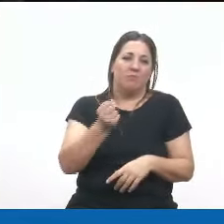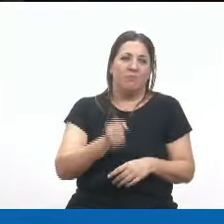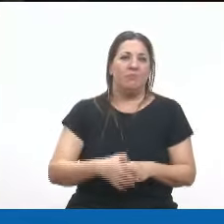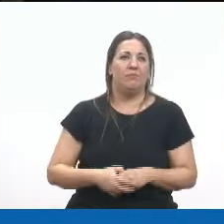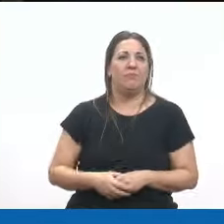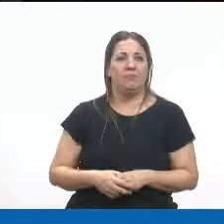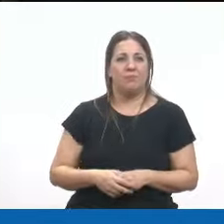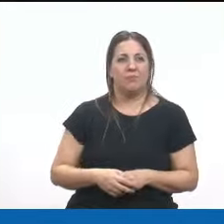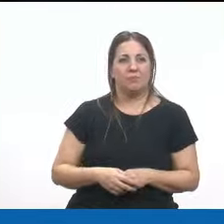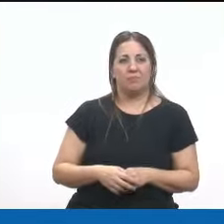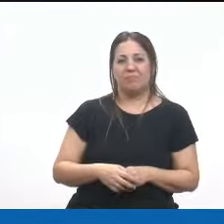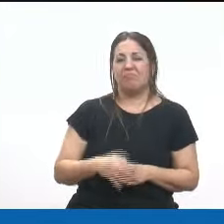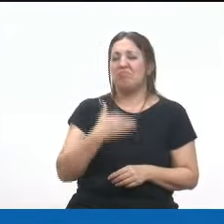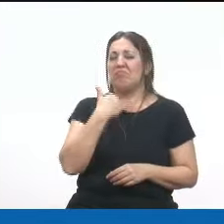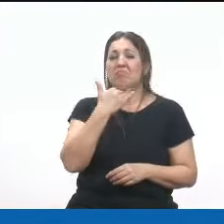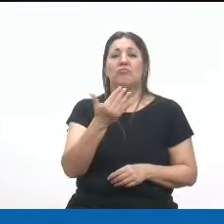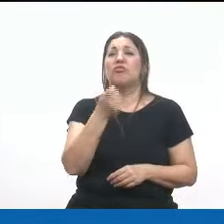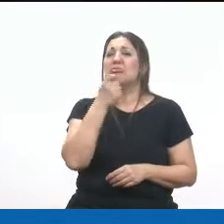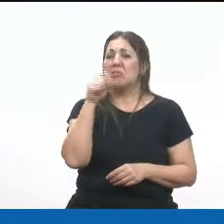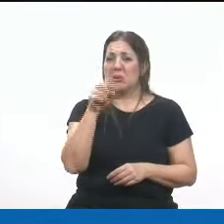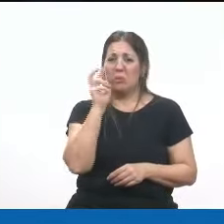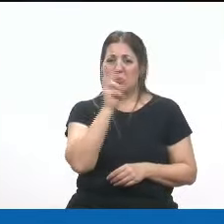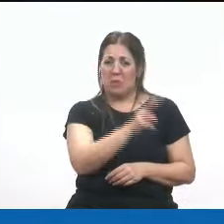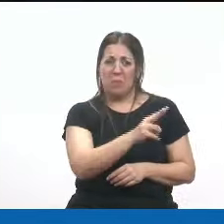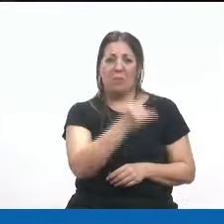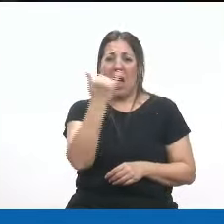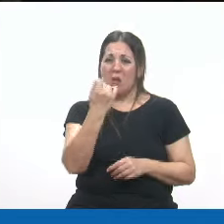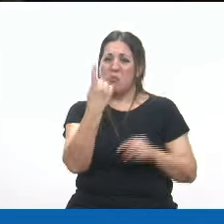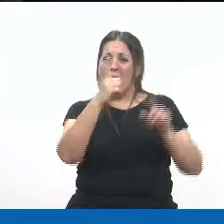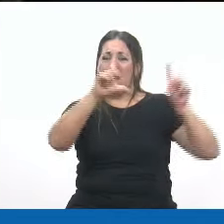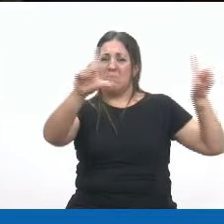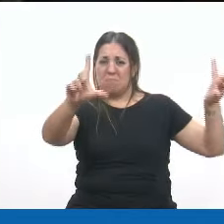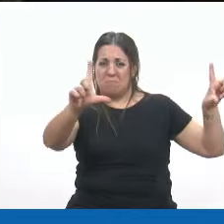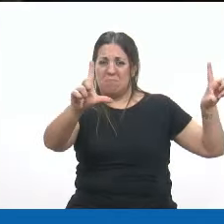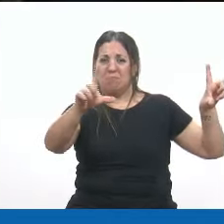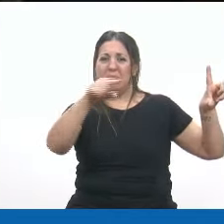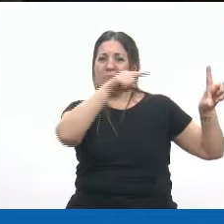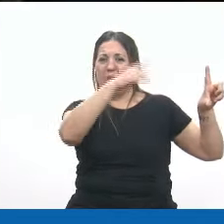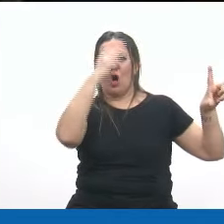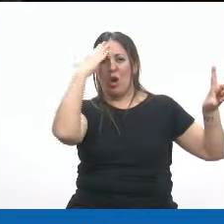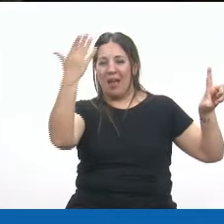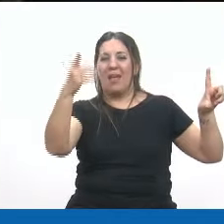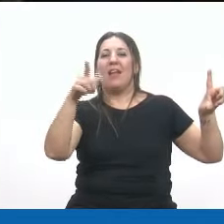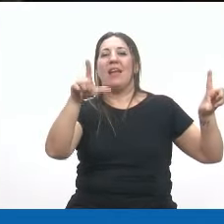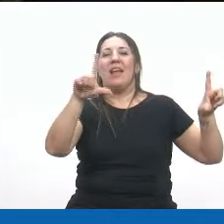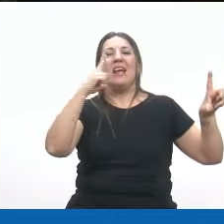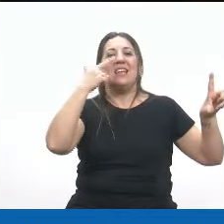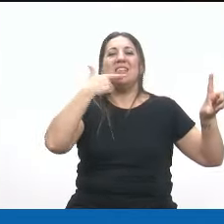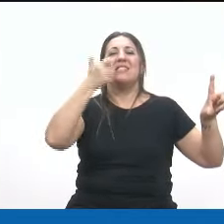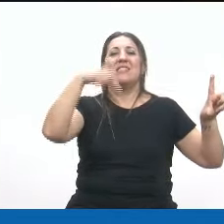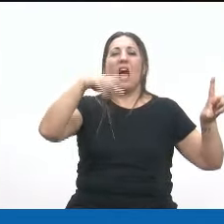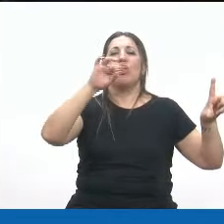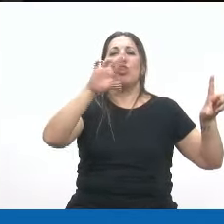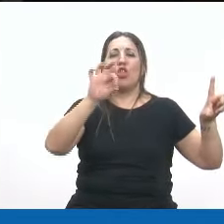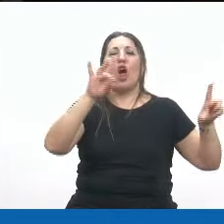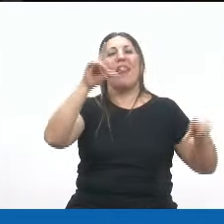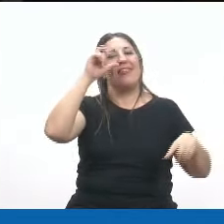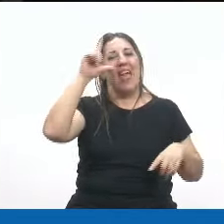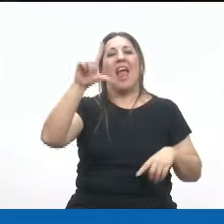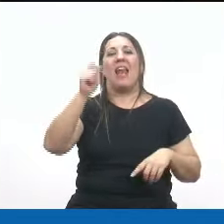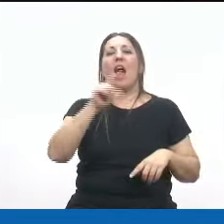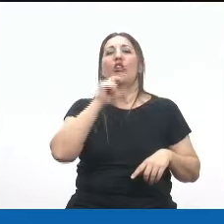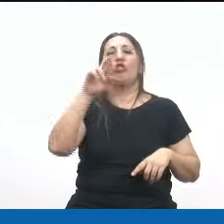De hecho acá No sé si lo han visto hay una placa en honor a alisandro de la Torre Por